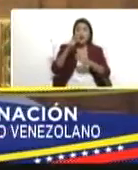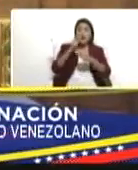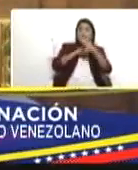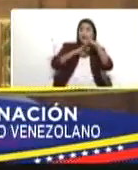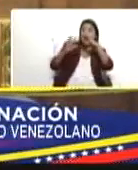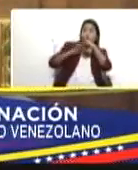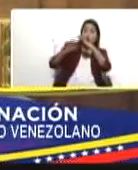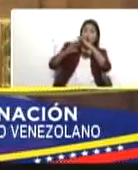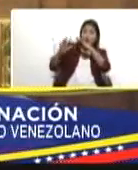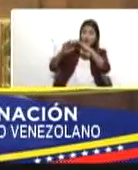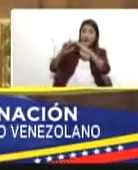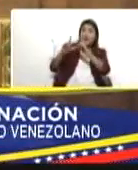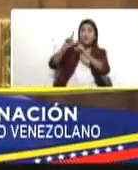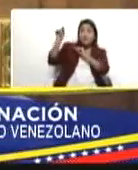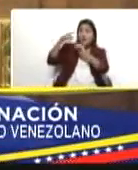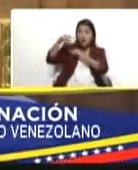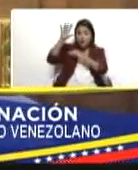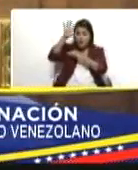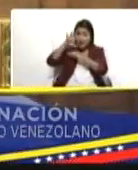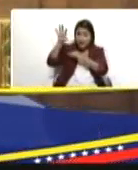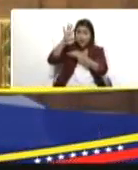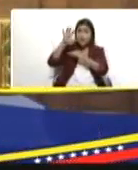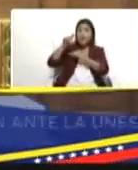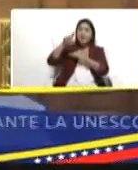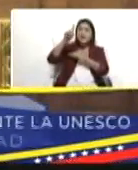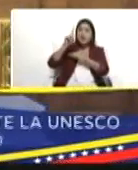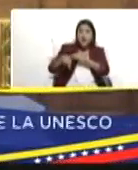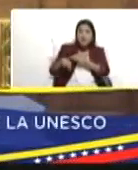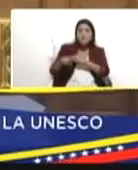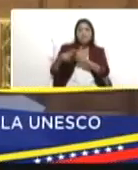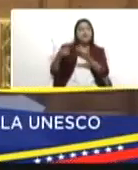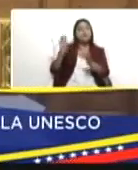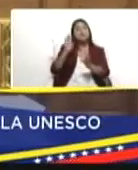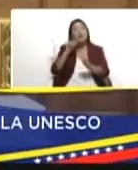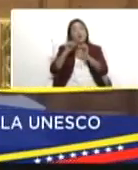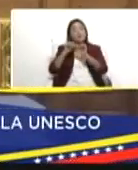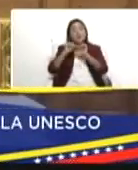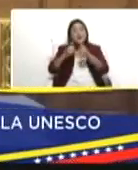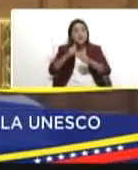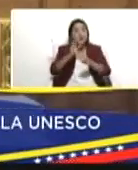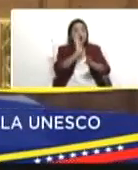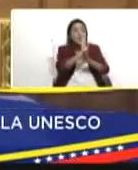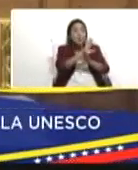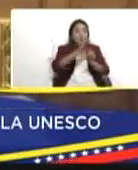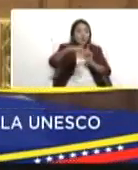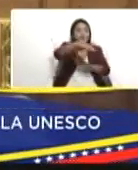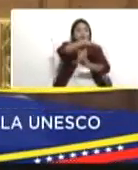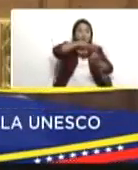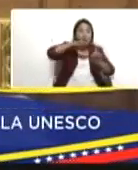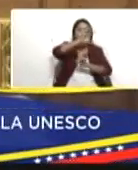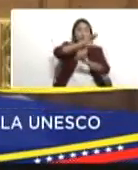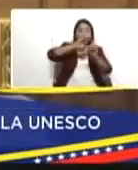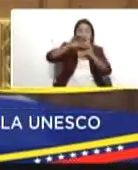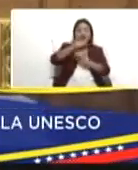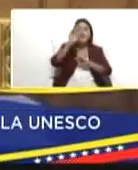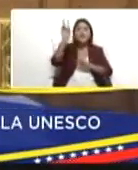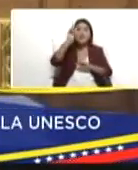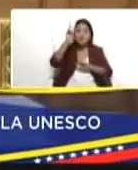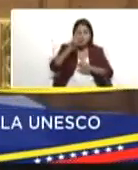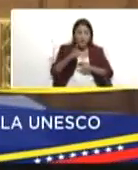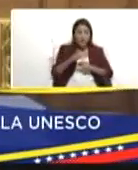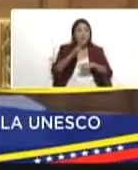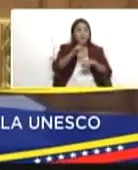guerra económica que también empiezan a defender las manifestaciones culturales y de la identidad venezolana allá donde están